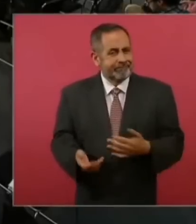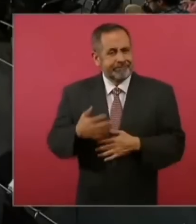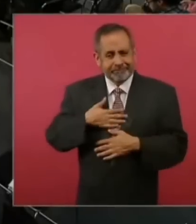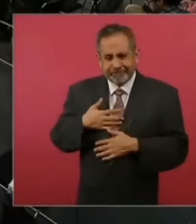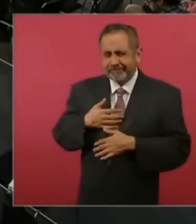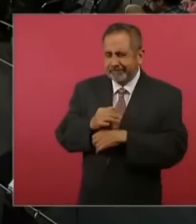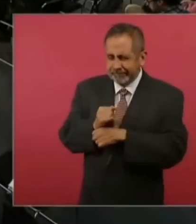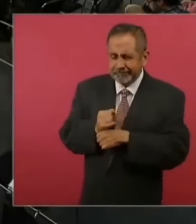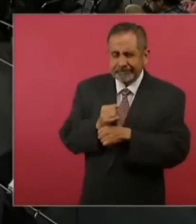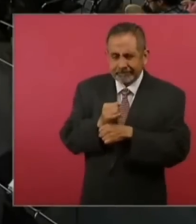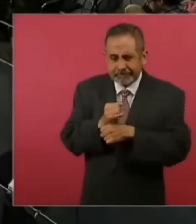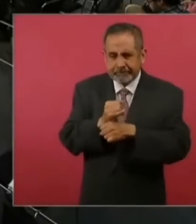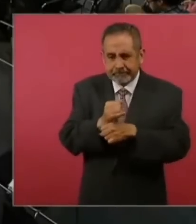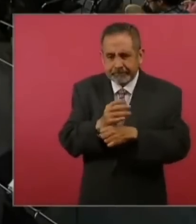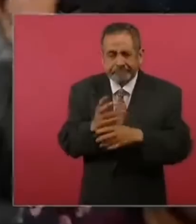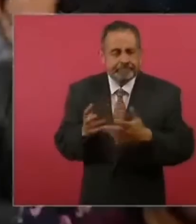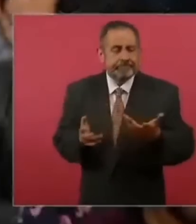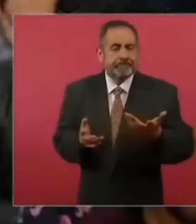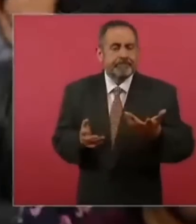con la investigación,